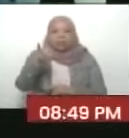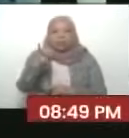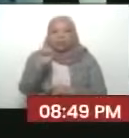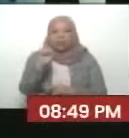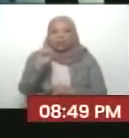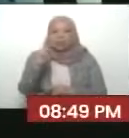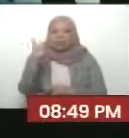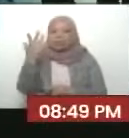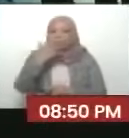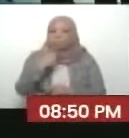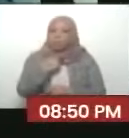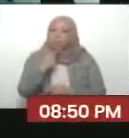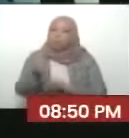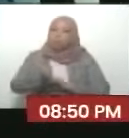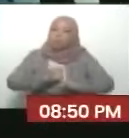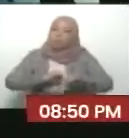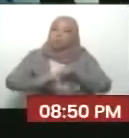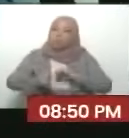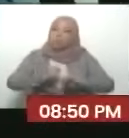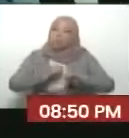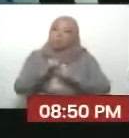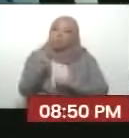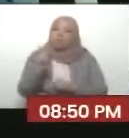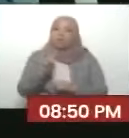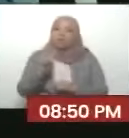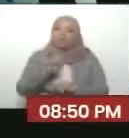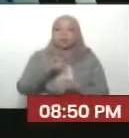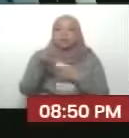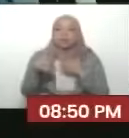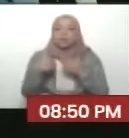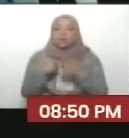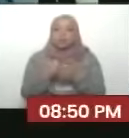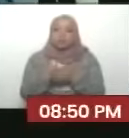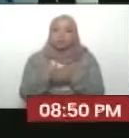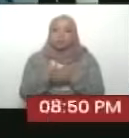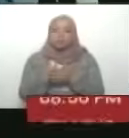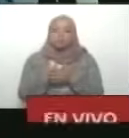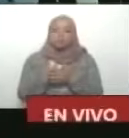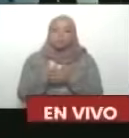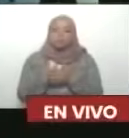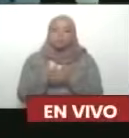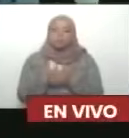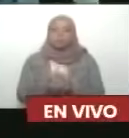principal del movimiento Venezuela Toda.